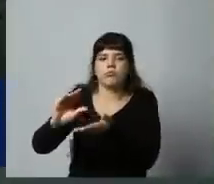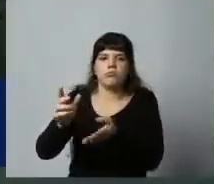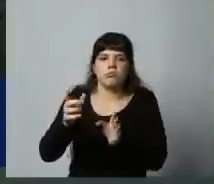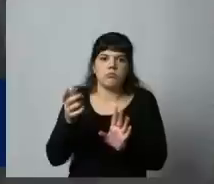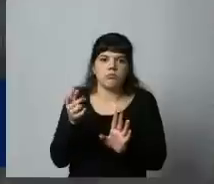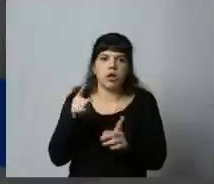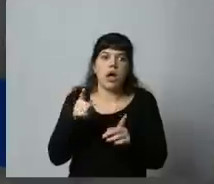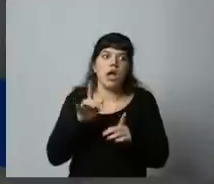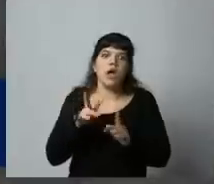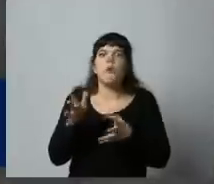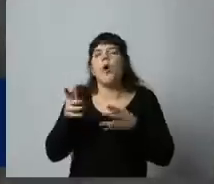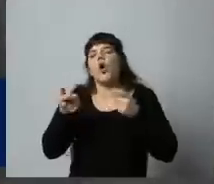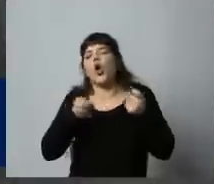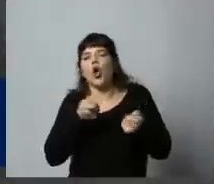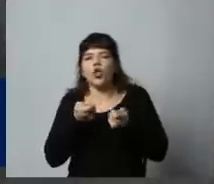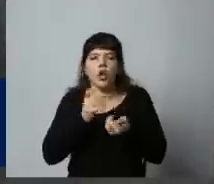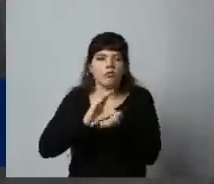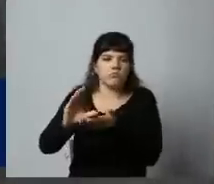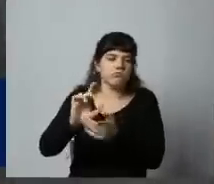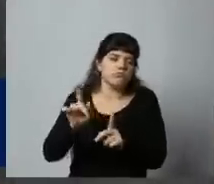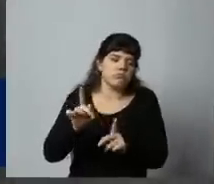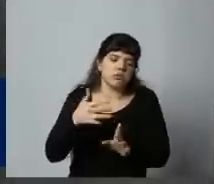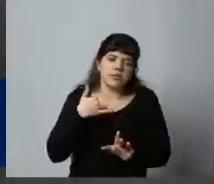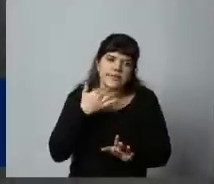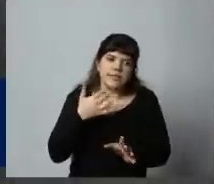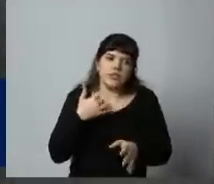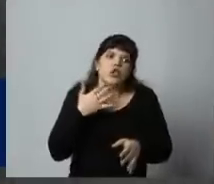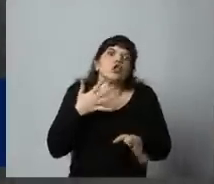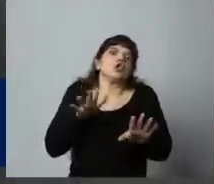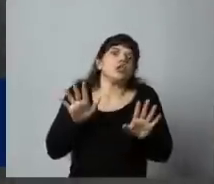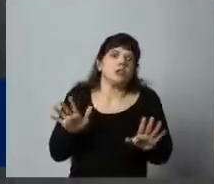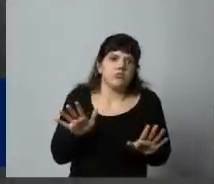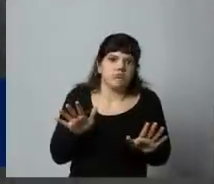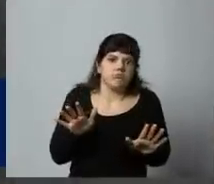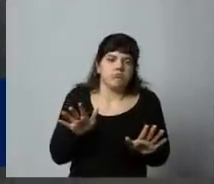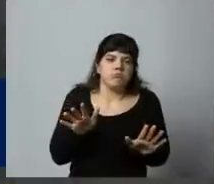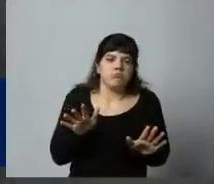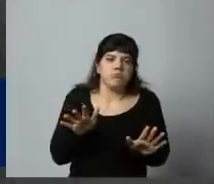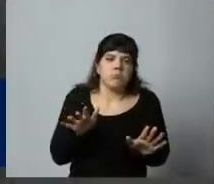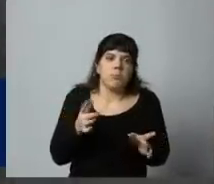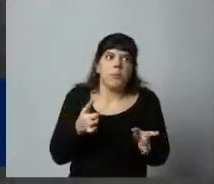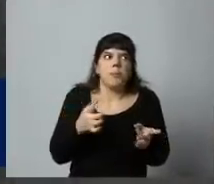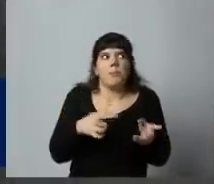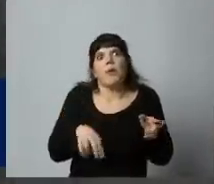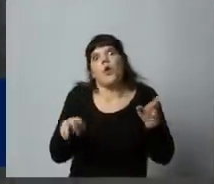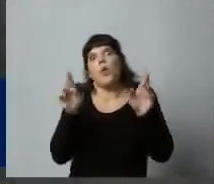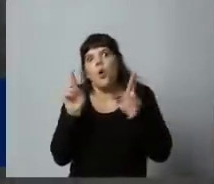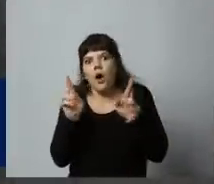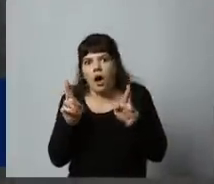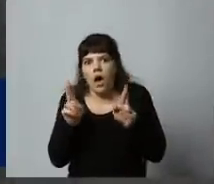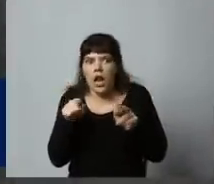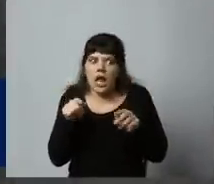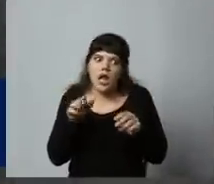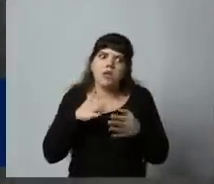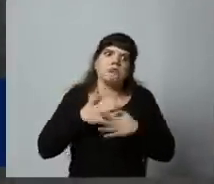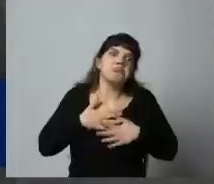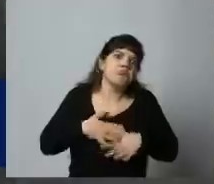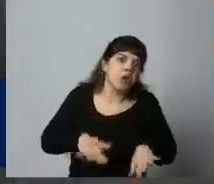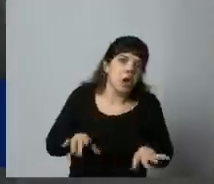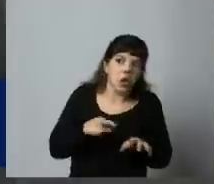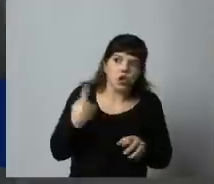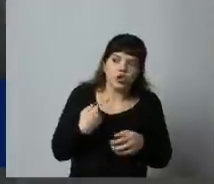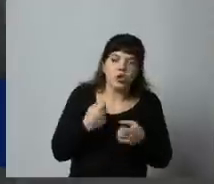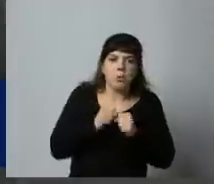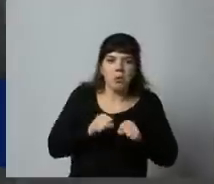Ajusta la autorización a lo que se recauda no no me consta Pero ojalá esto sea una tranquilidad que le pueda